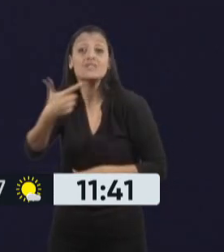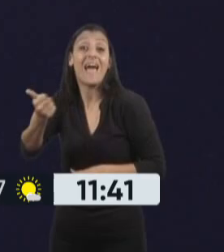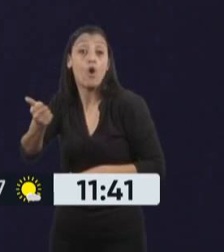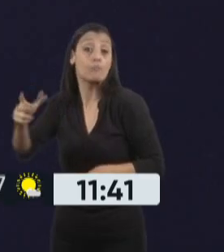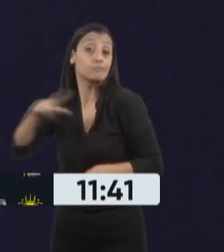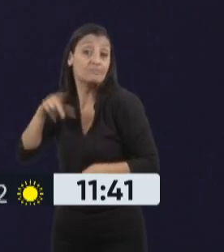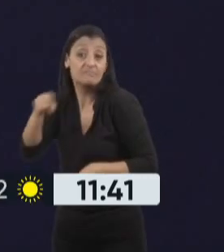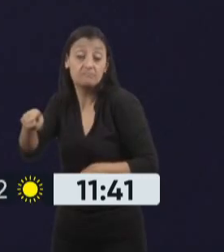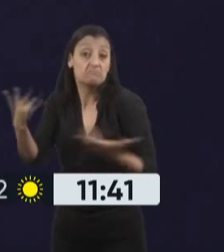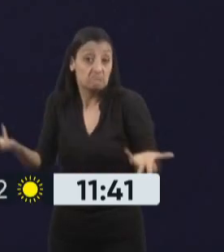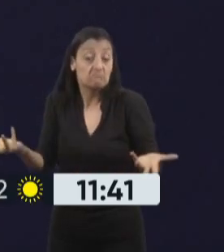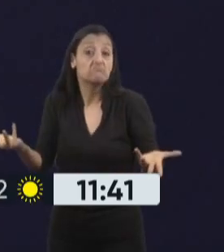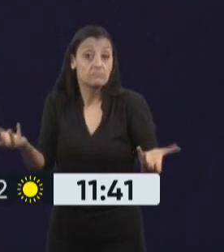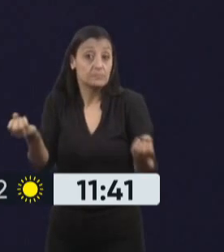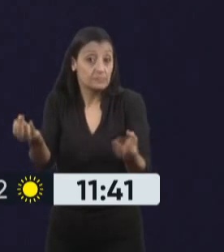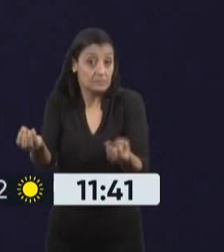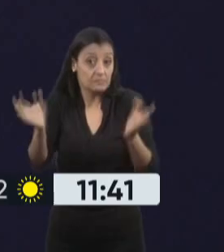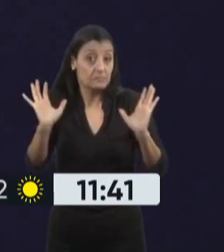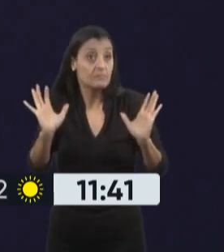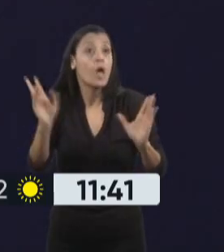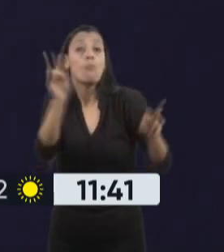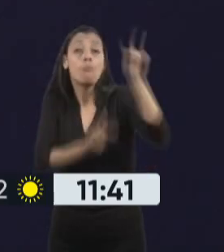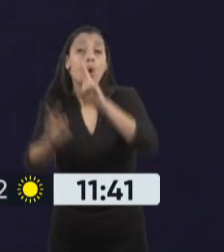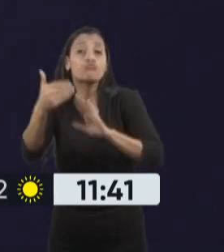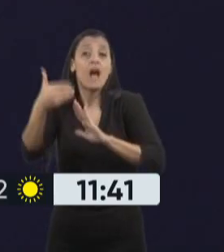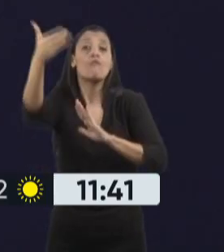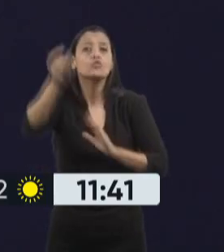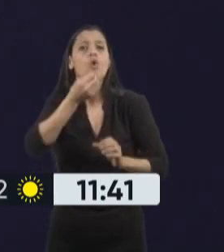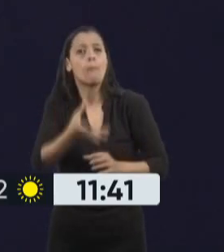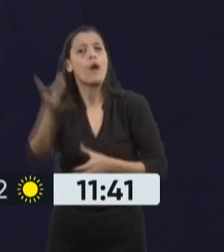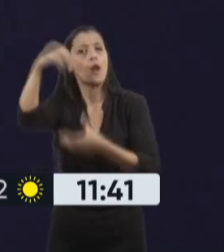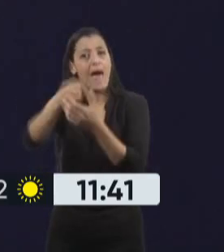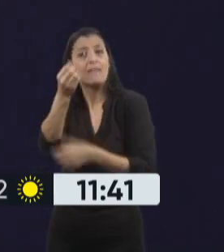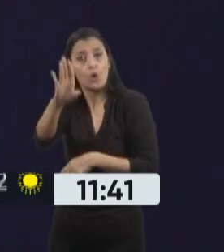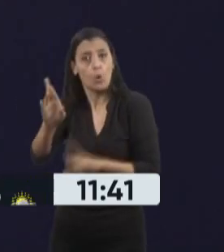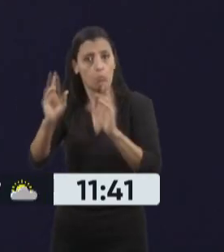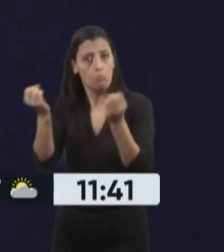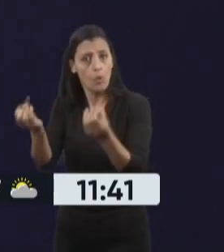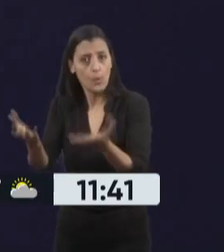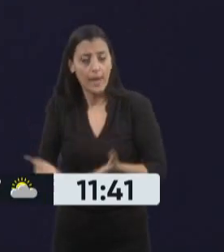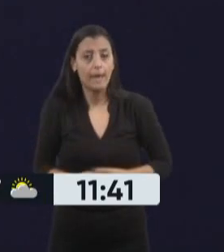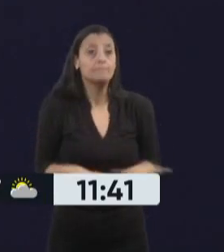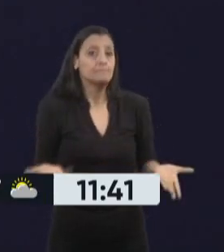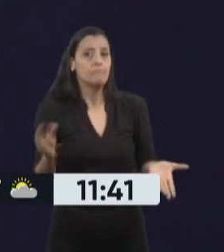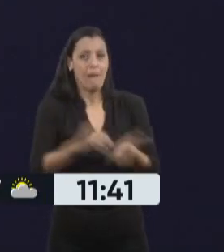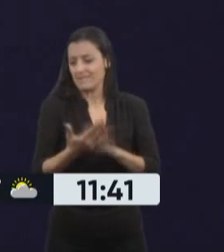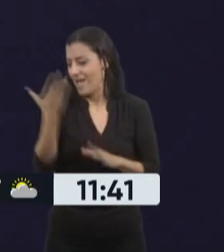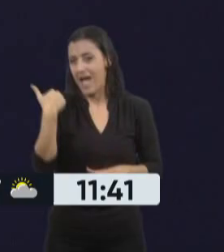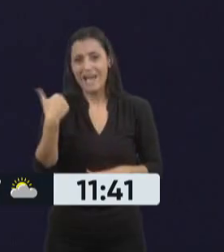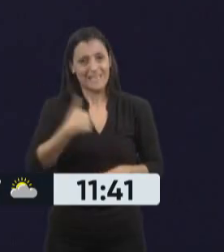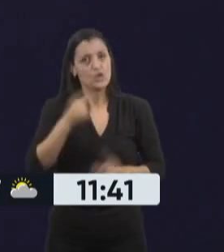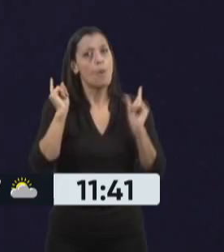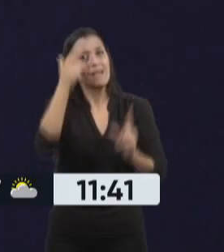anónimas en pos de un futuro mejor para el club, que así sea, digo, ¿no? Más cuando ayer creo que lo comentaba